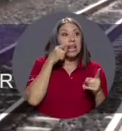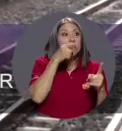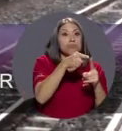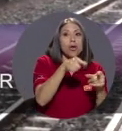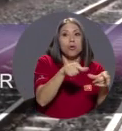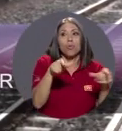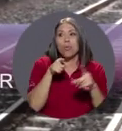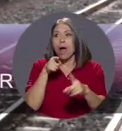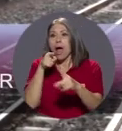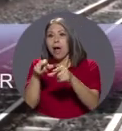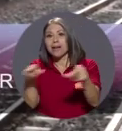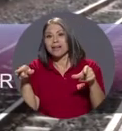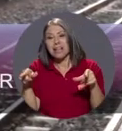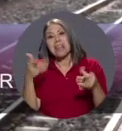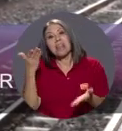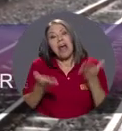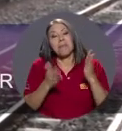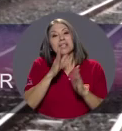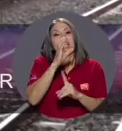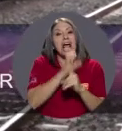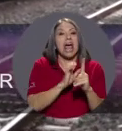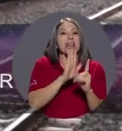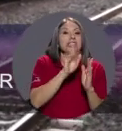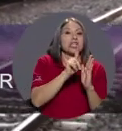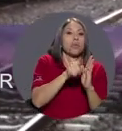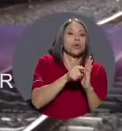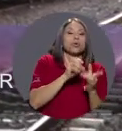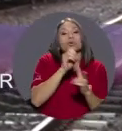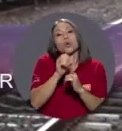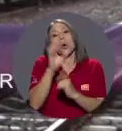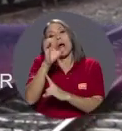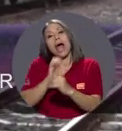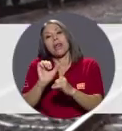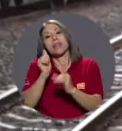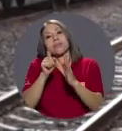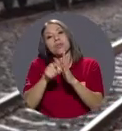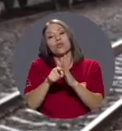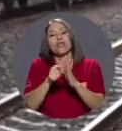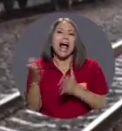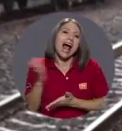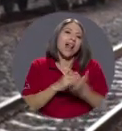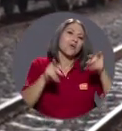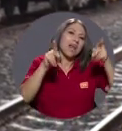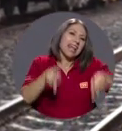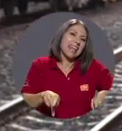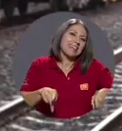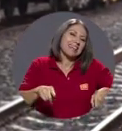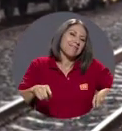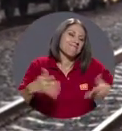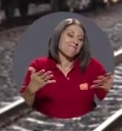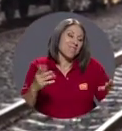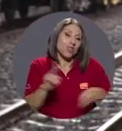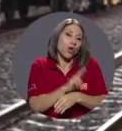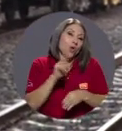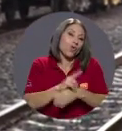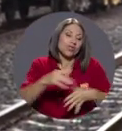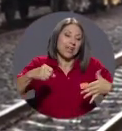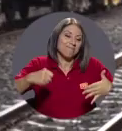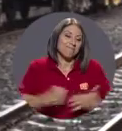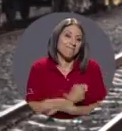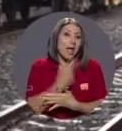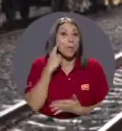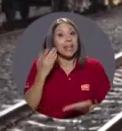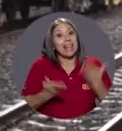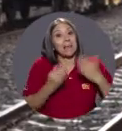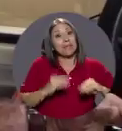minutos, lo que lo hace muy atractivo. Hay gente que lamentablemente no lo usa porque tal vez le queda bien en horario de la mañana, pero a la